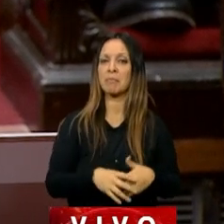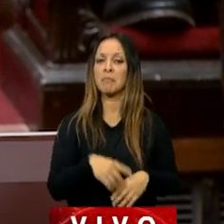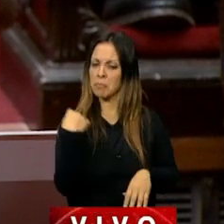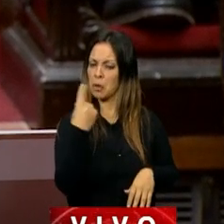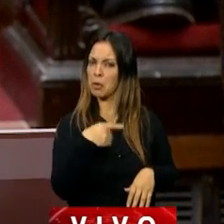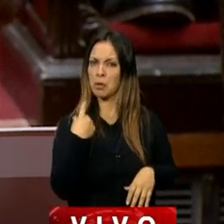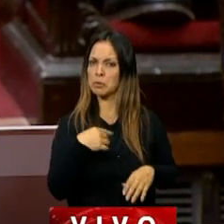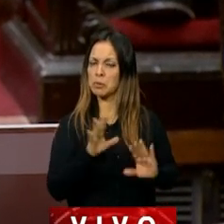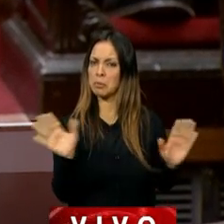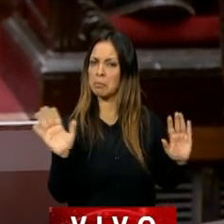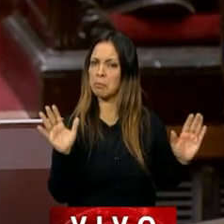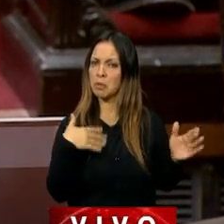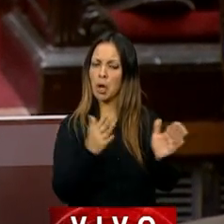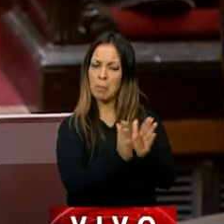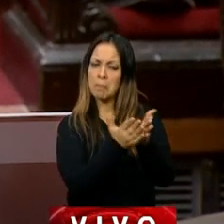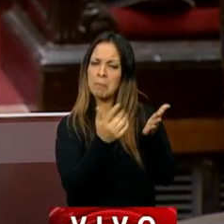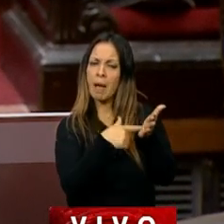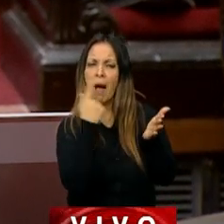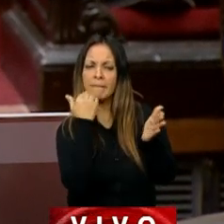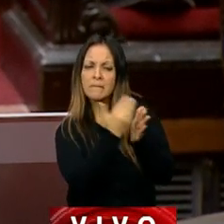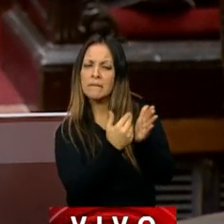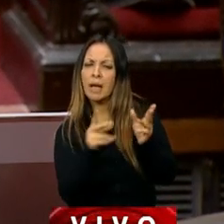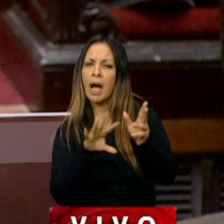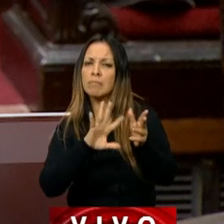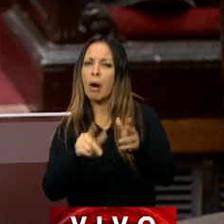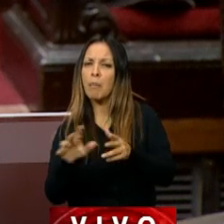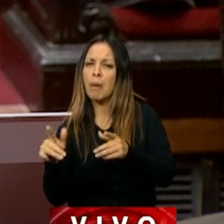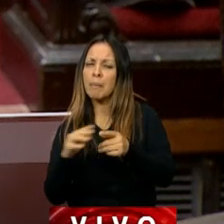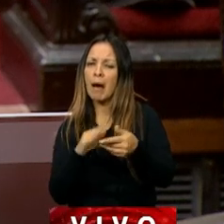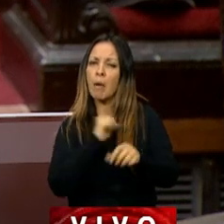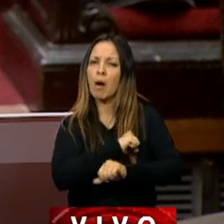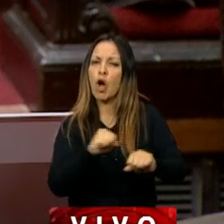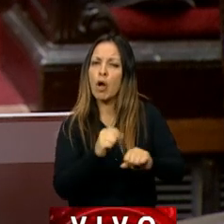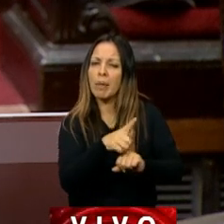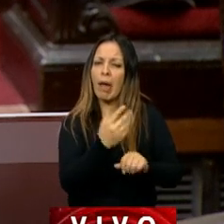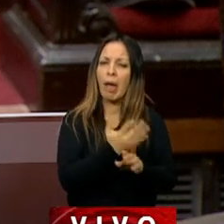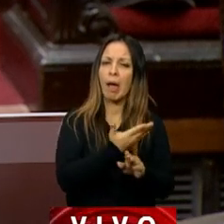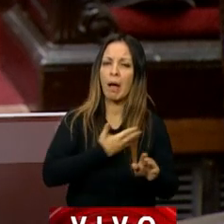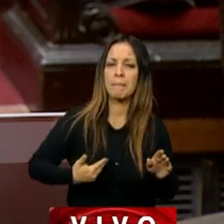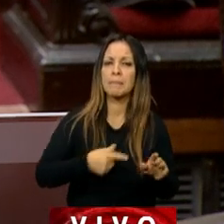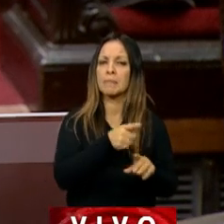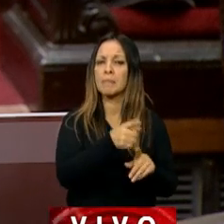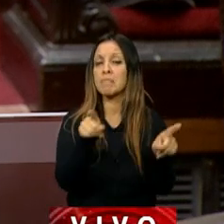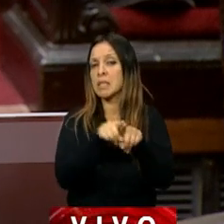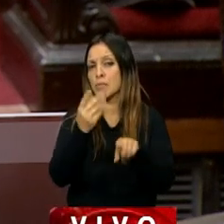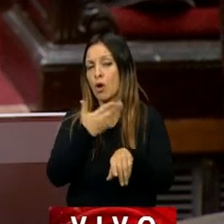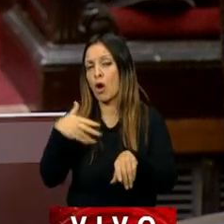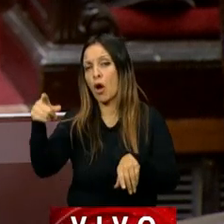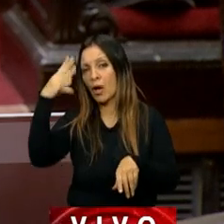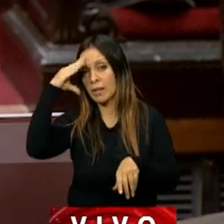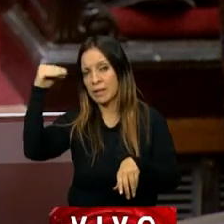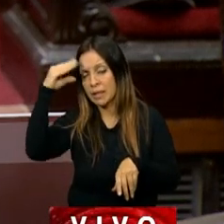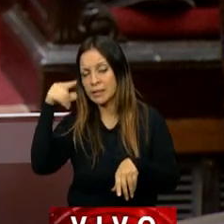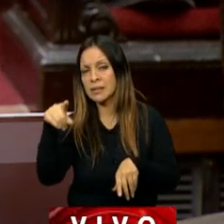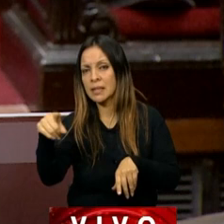Nosotros no vamos a aplicar el manual de saqueos y desestabilización de gobiernos que la Presidente Cristina Fernández de